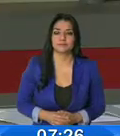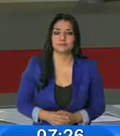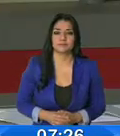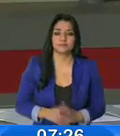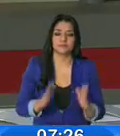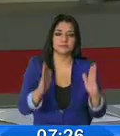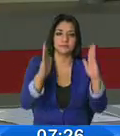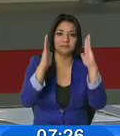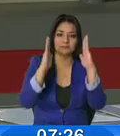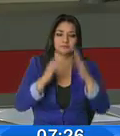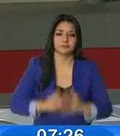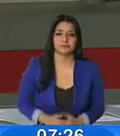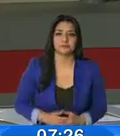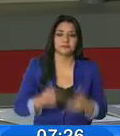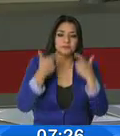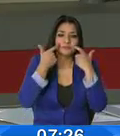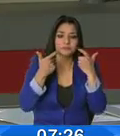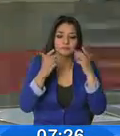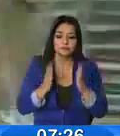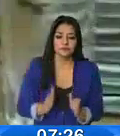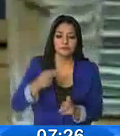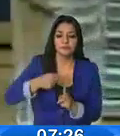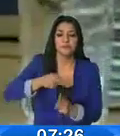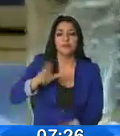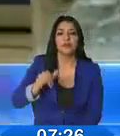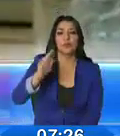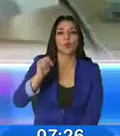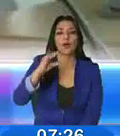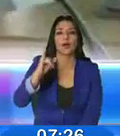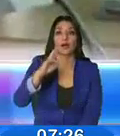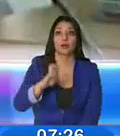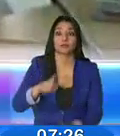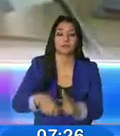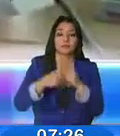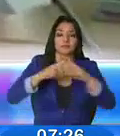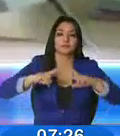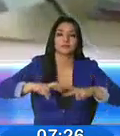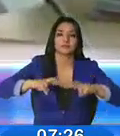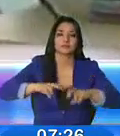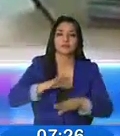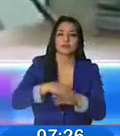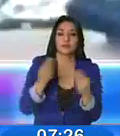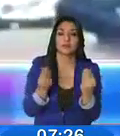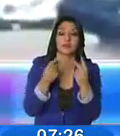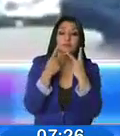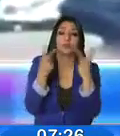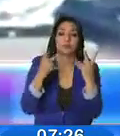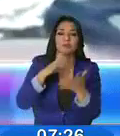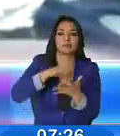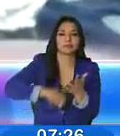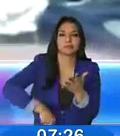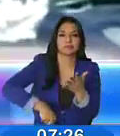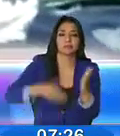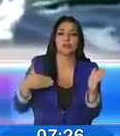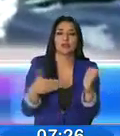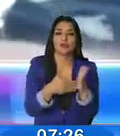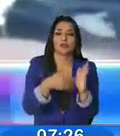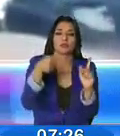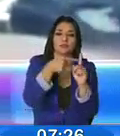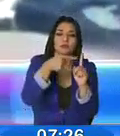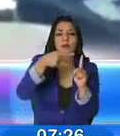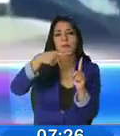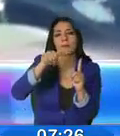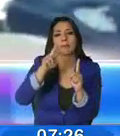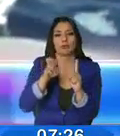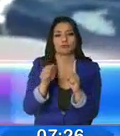Mucha atención, el fiscal Juan Carlos Zúñiga abrió una investigación por el presunto delito de peculado en contra de Ricardo Rivera Ponce. Es